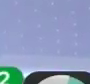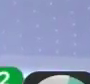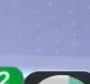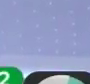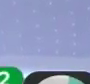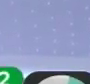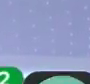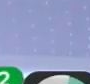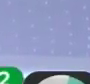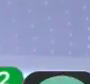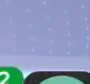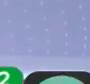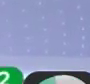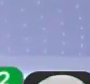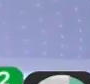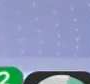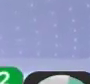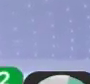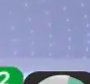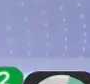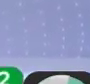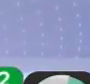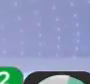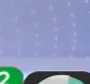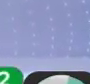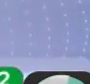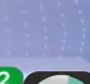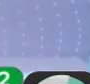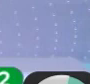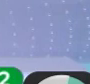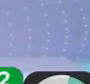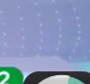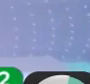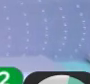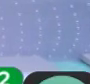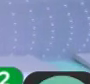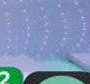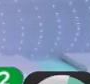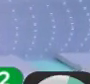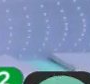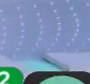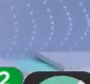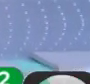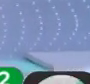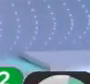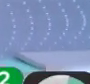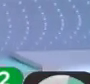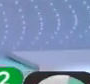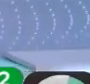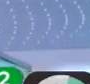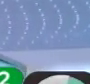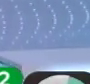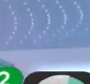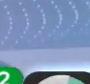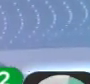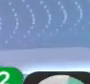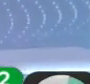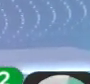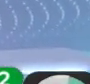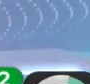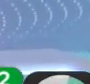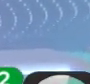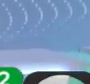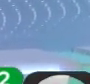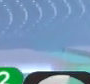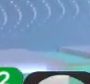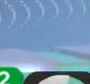Seguimos revisando información. Ejecutivos de la empresa portuaria de Arica y de la Administración de Servicios Portuarios de Bolivia lograron un acuerdo para liberar